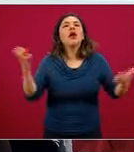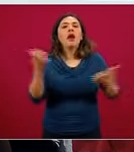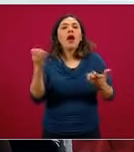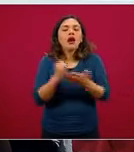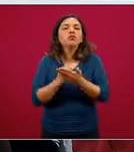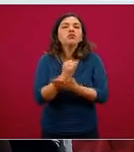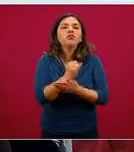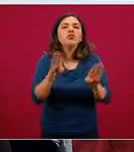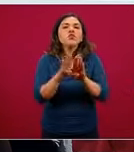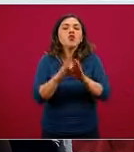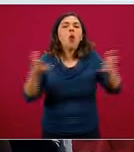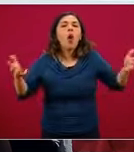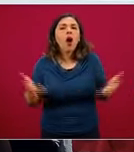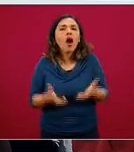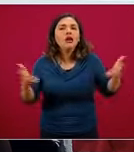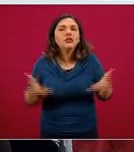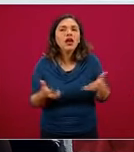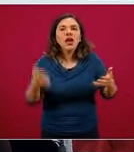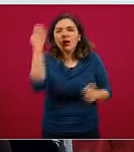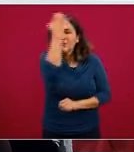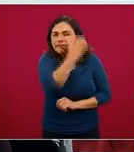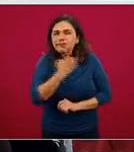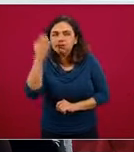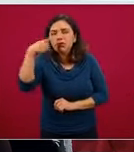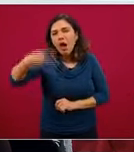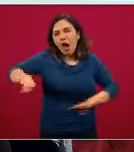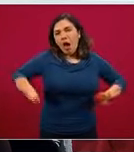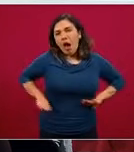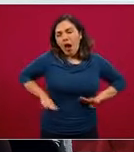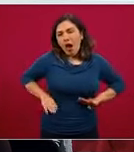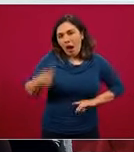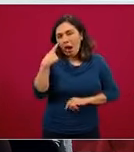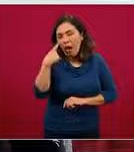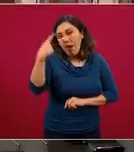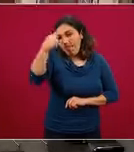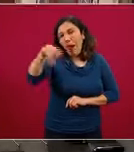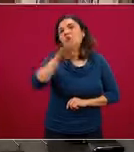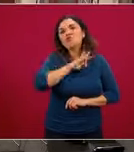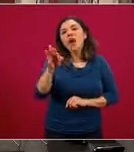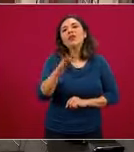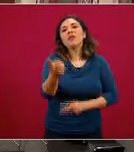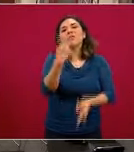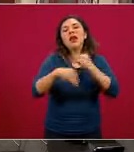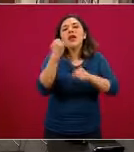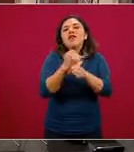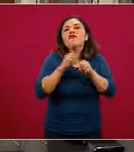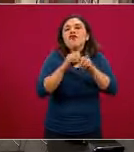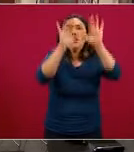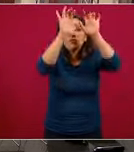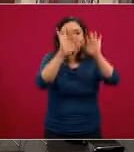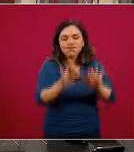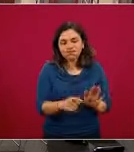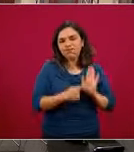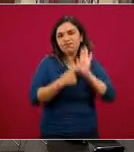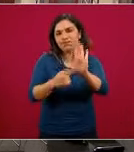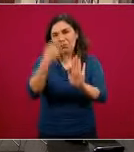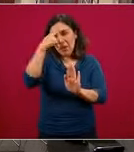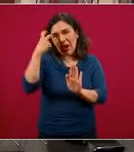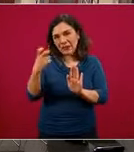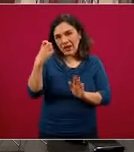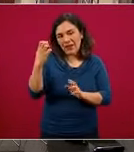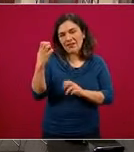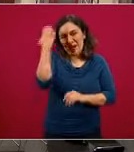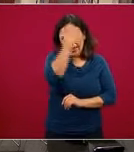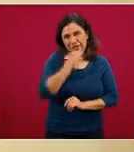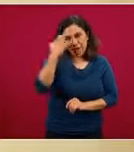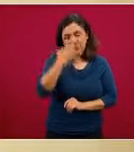Pública realizar los análisis correspondientes para poder obtener los informes en relación a la cero encuesta.